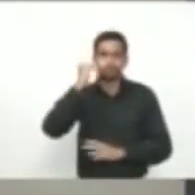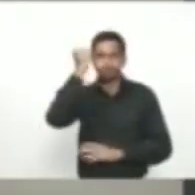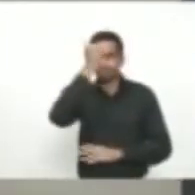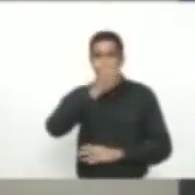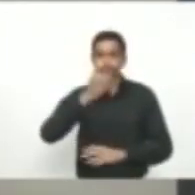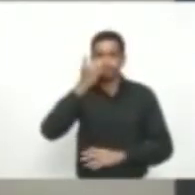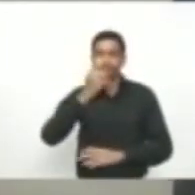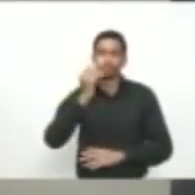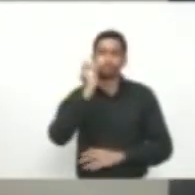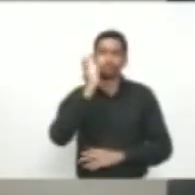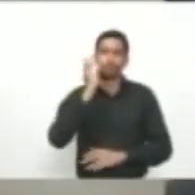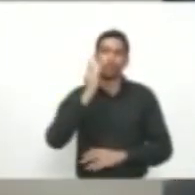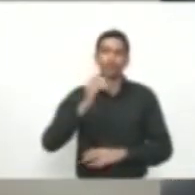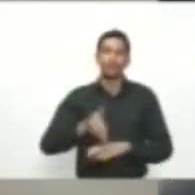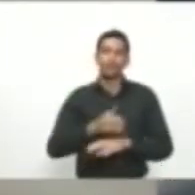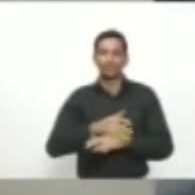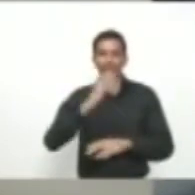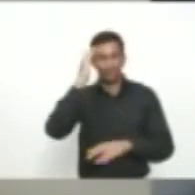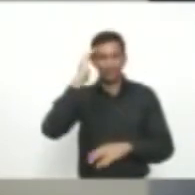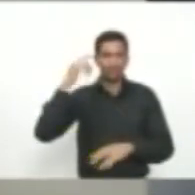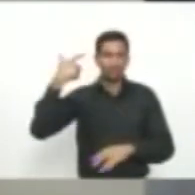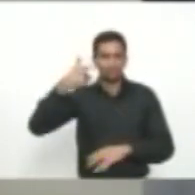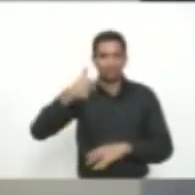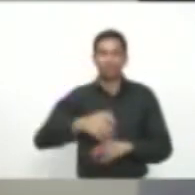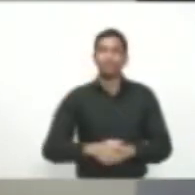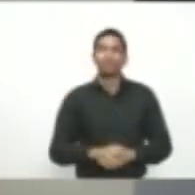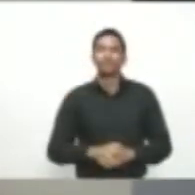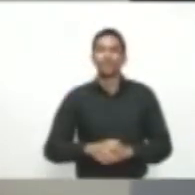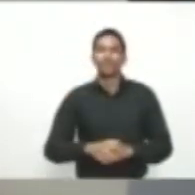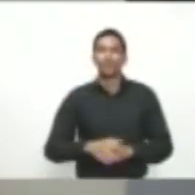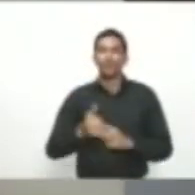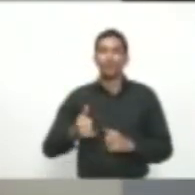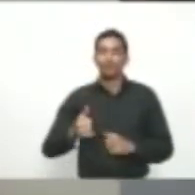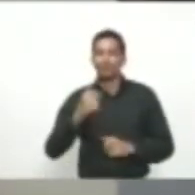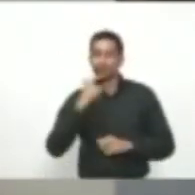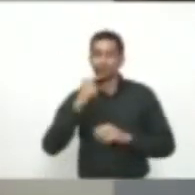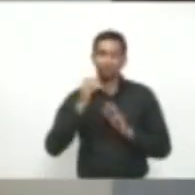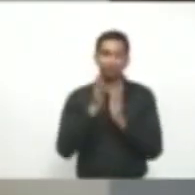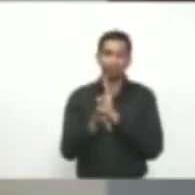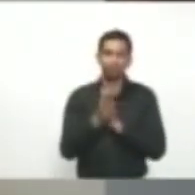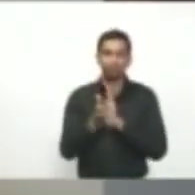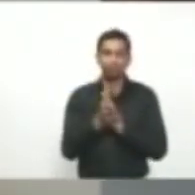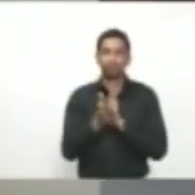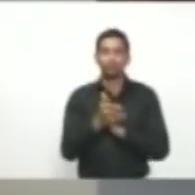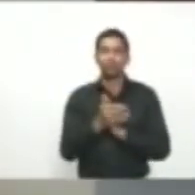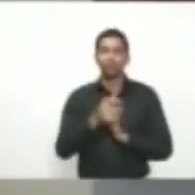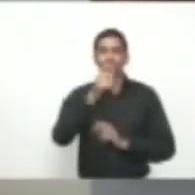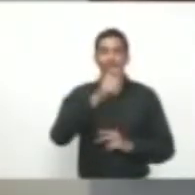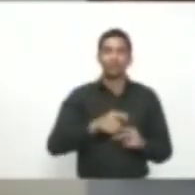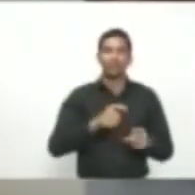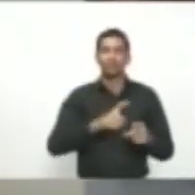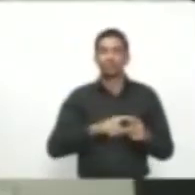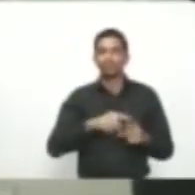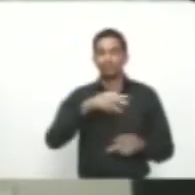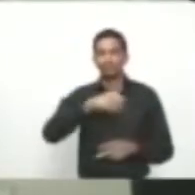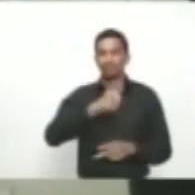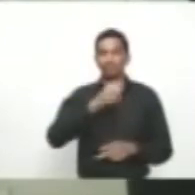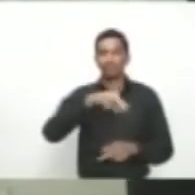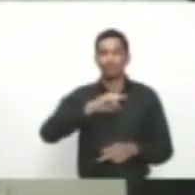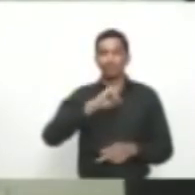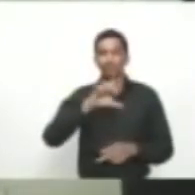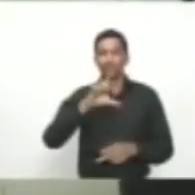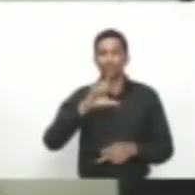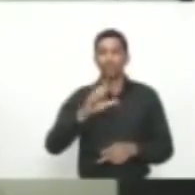de las heridas que recibió en su cabeza. Según el reporte de las autoridades, las víctimas, identificadas como Manuel Ortega Costa, quien recibió los